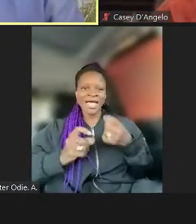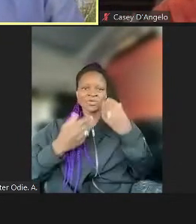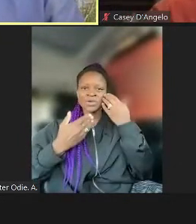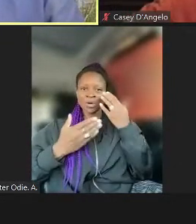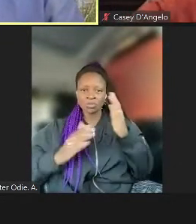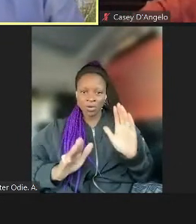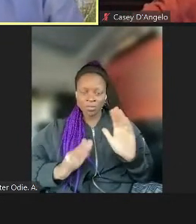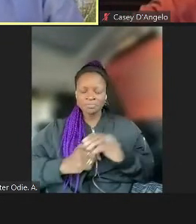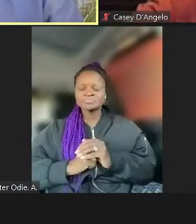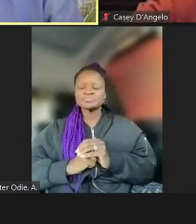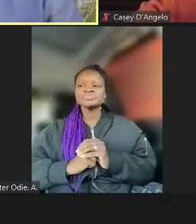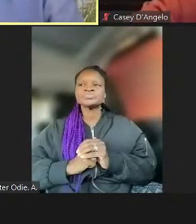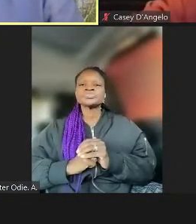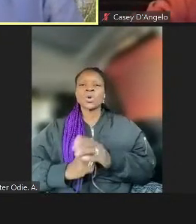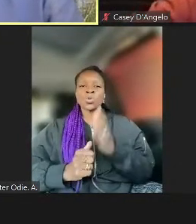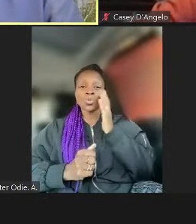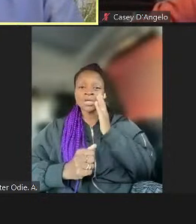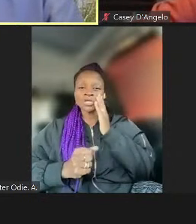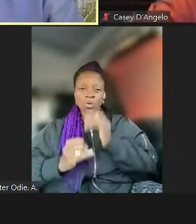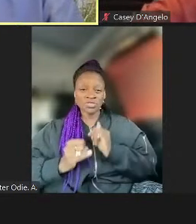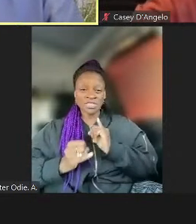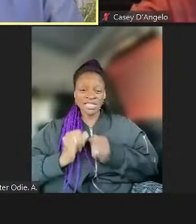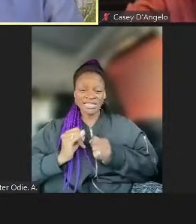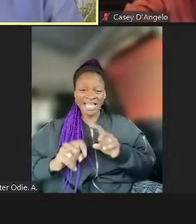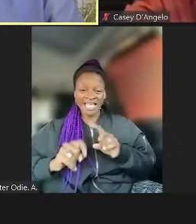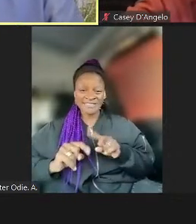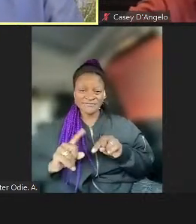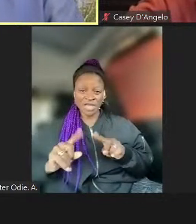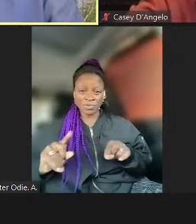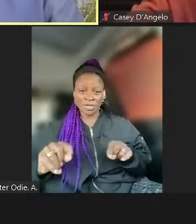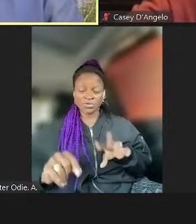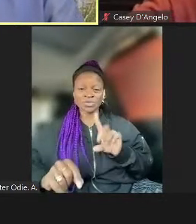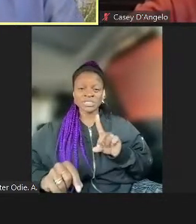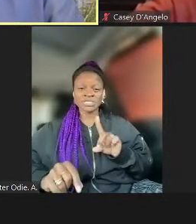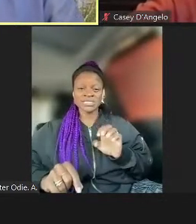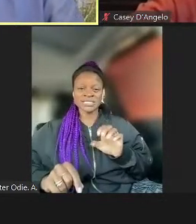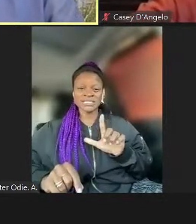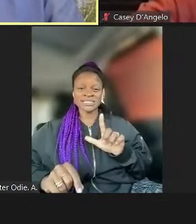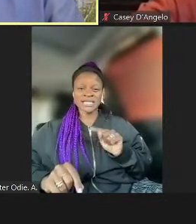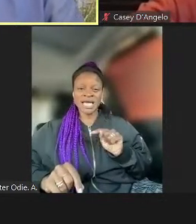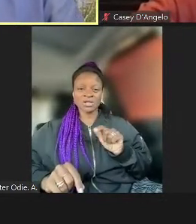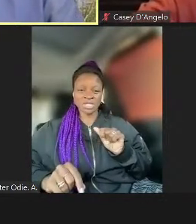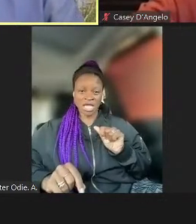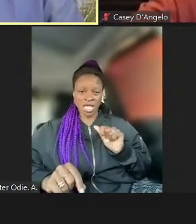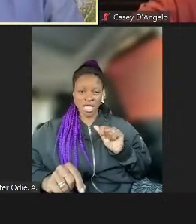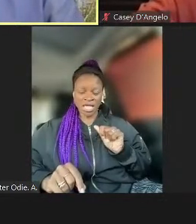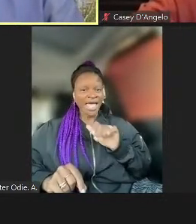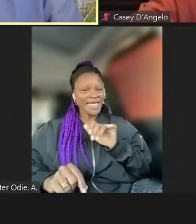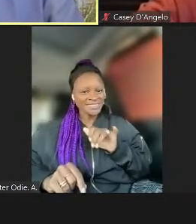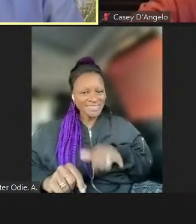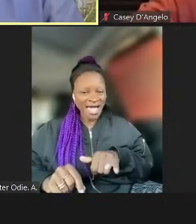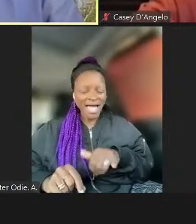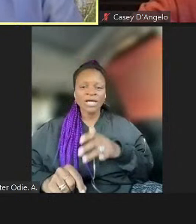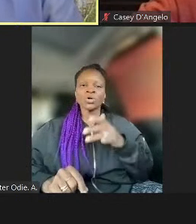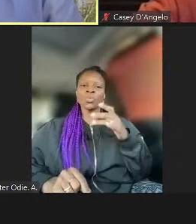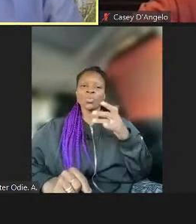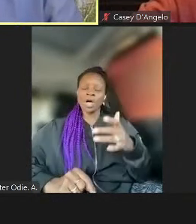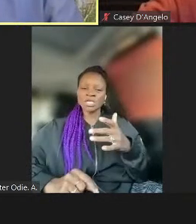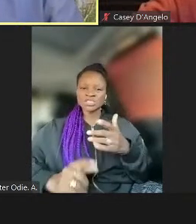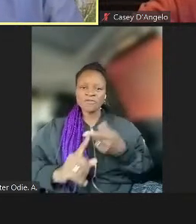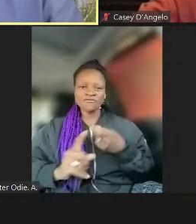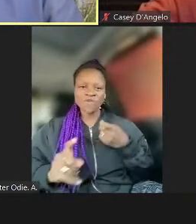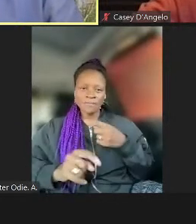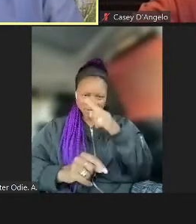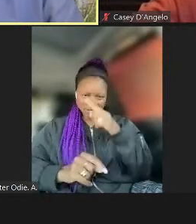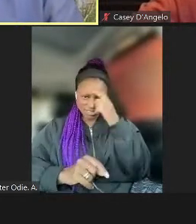repartiendo. Y vimos que es significante porque la última variante que tuvimos con Delta fue el